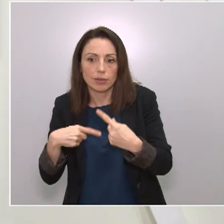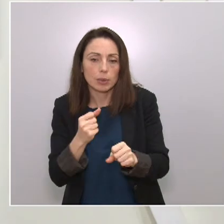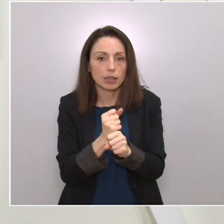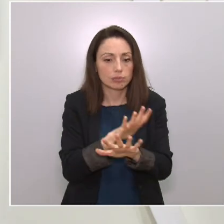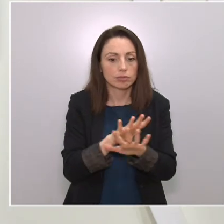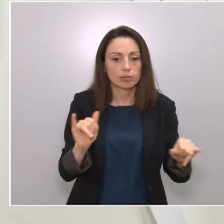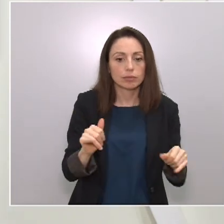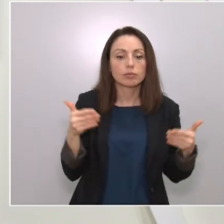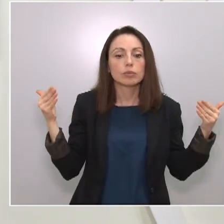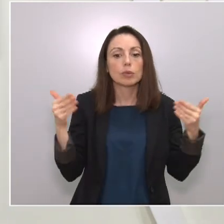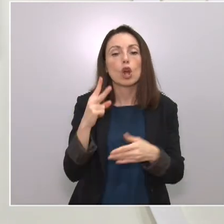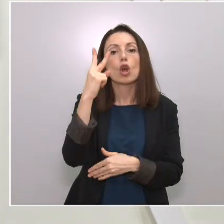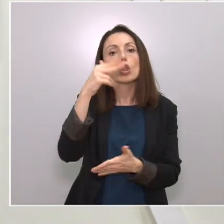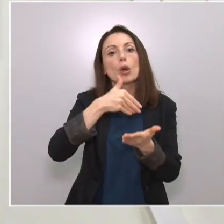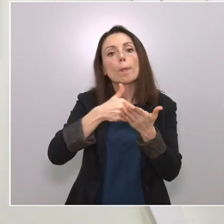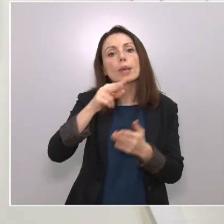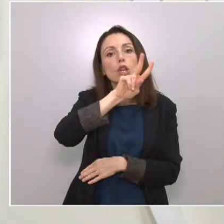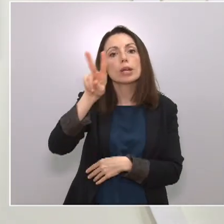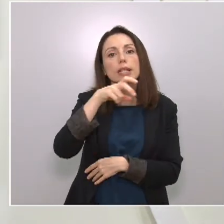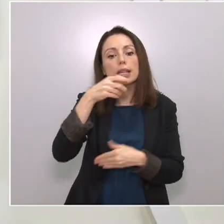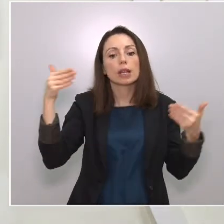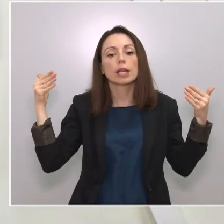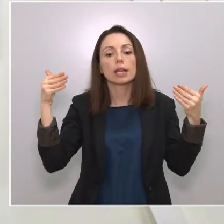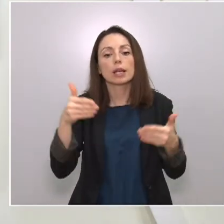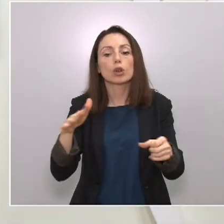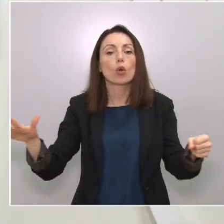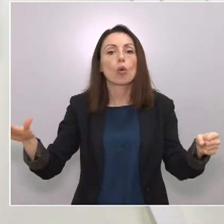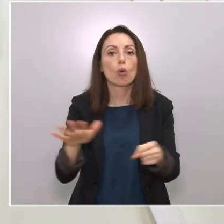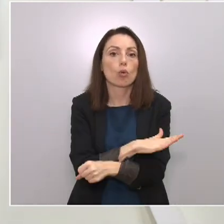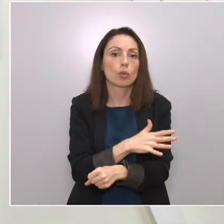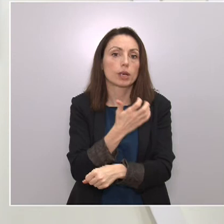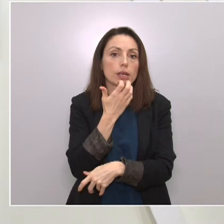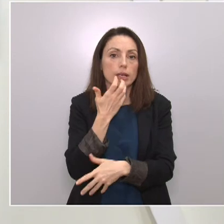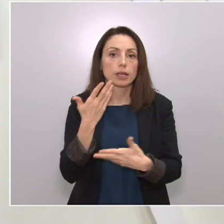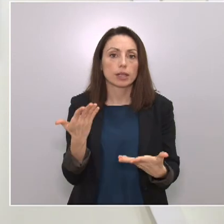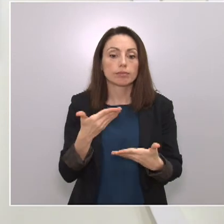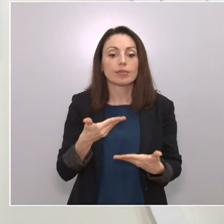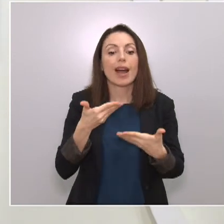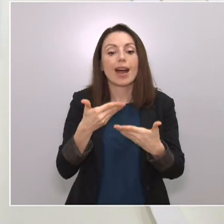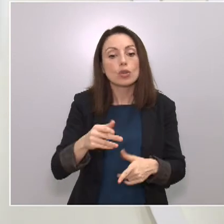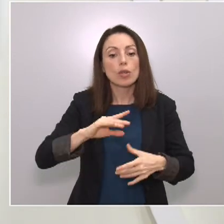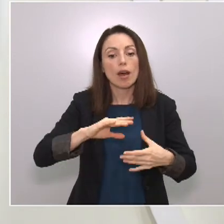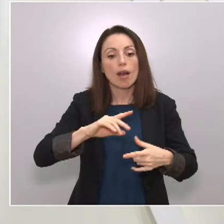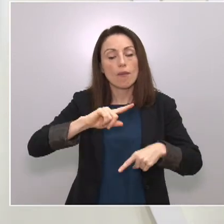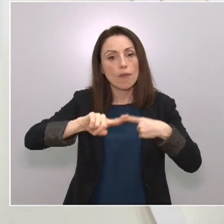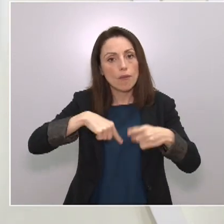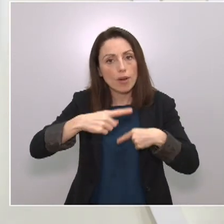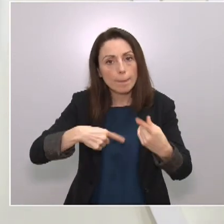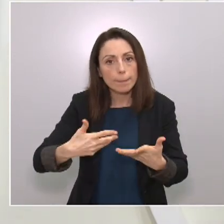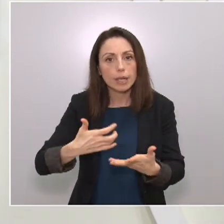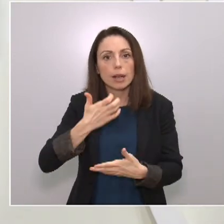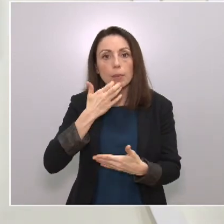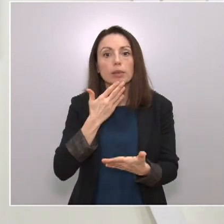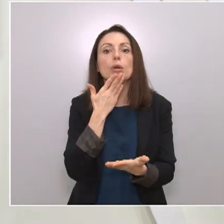un primer momento 2 millones de euros precisamente para ayudar a aquellas familias que